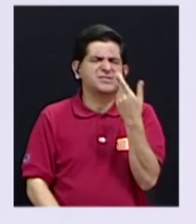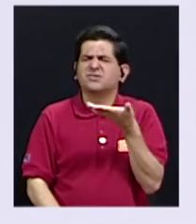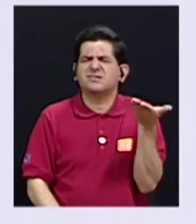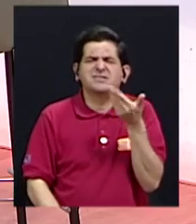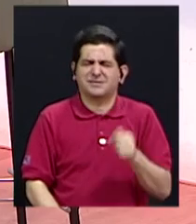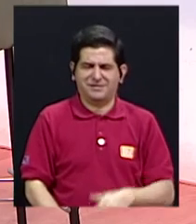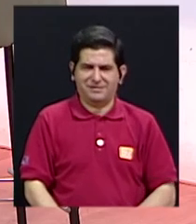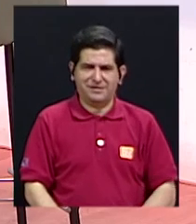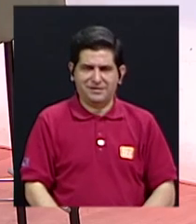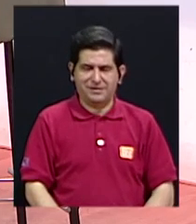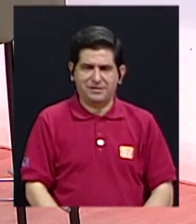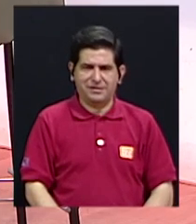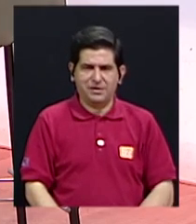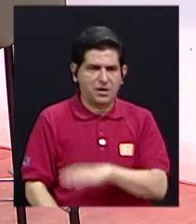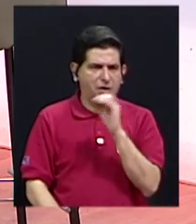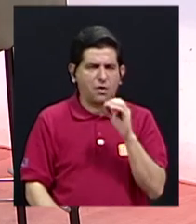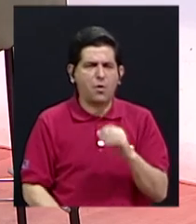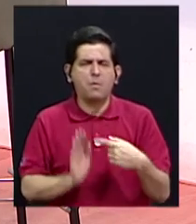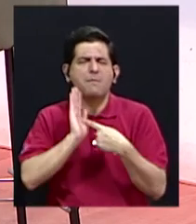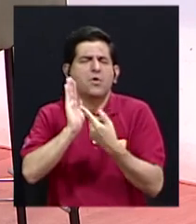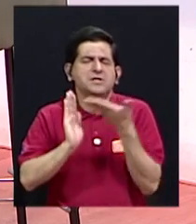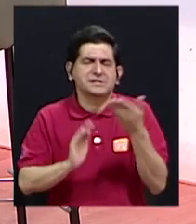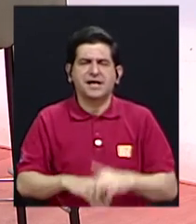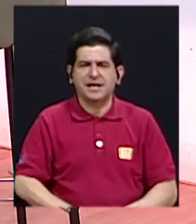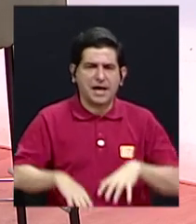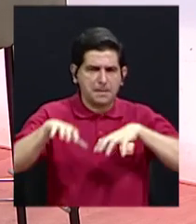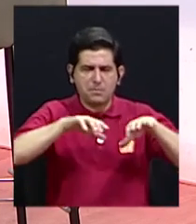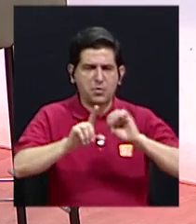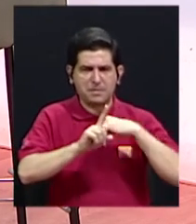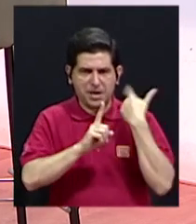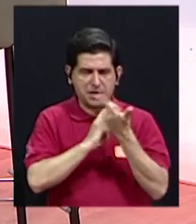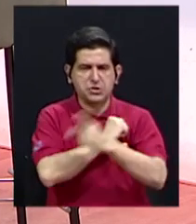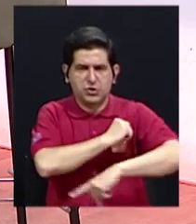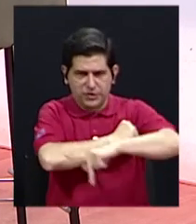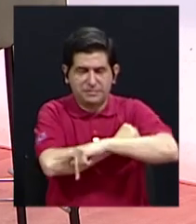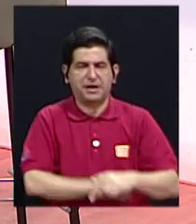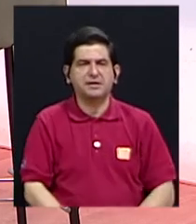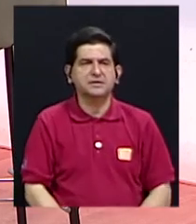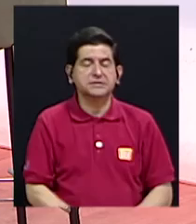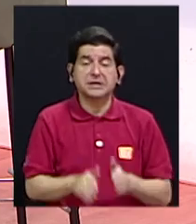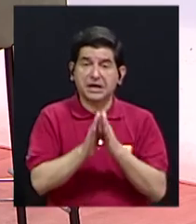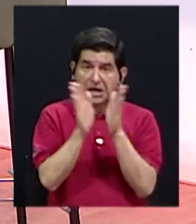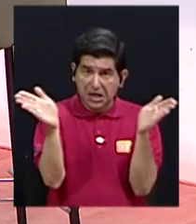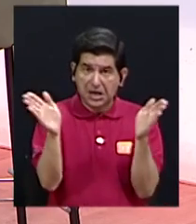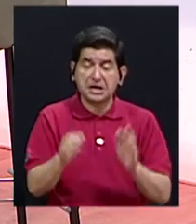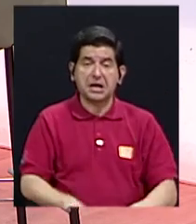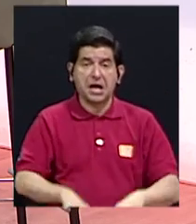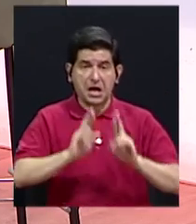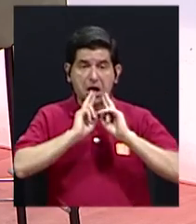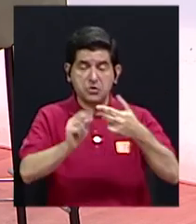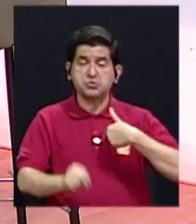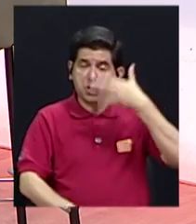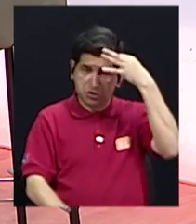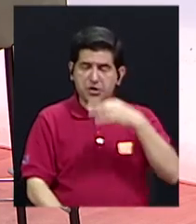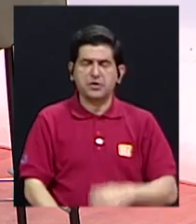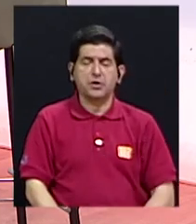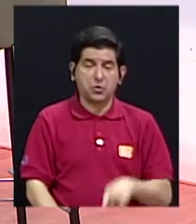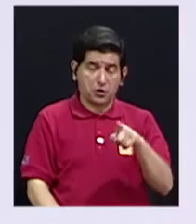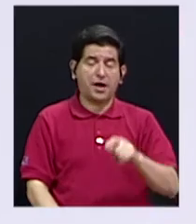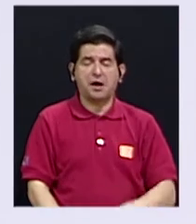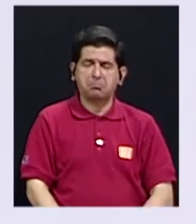acerca de nos habla ese dato acerca de movilidad social en el país ese en general es un es uno de los resultados que yo considero más